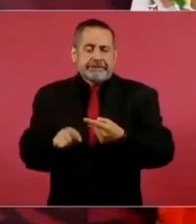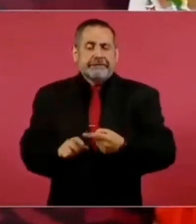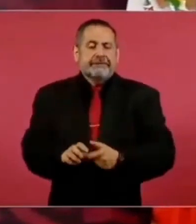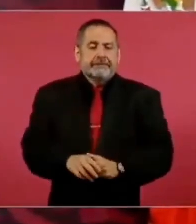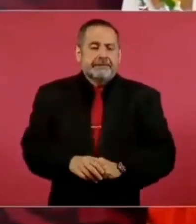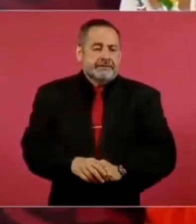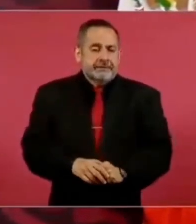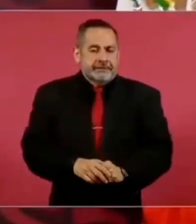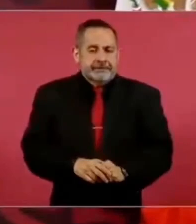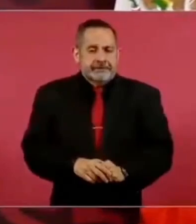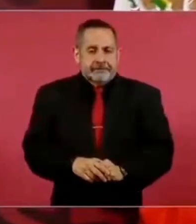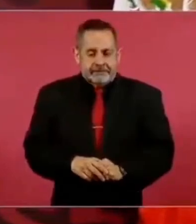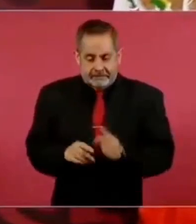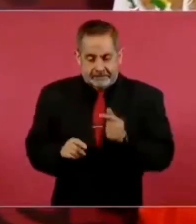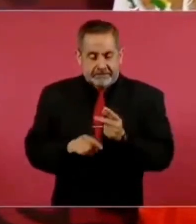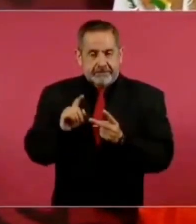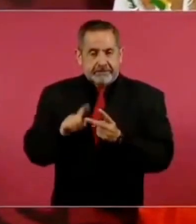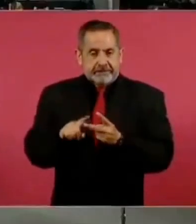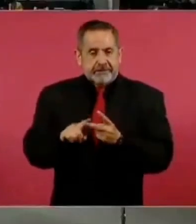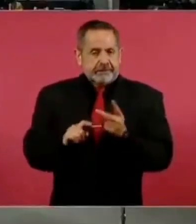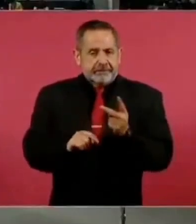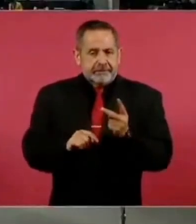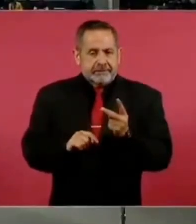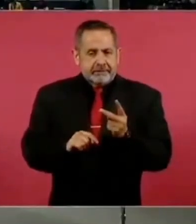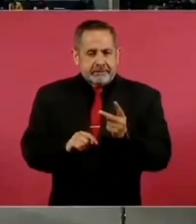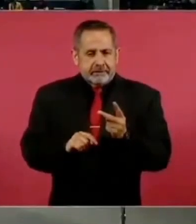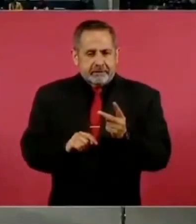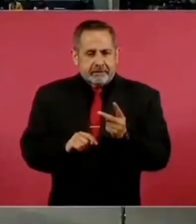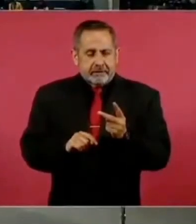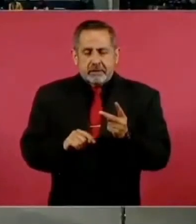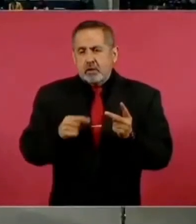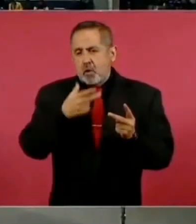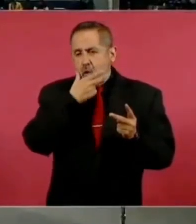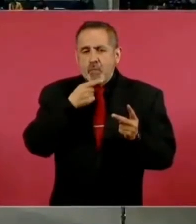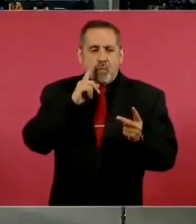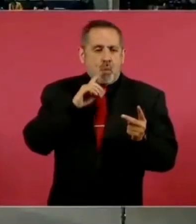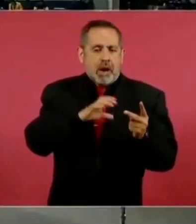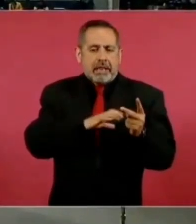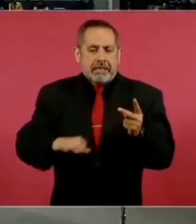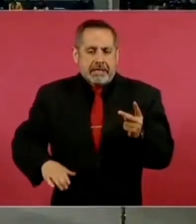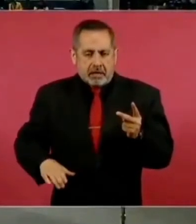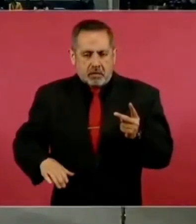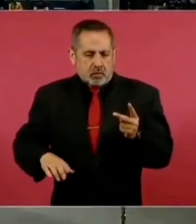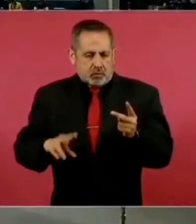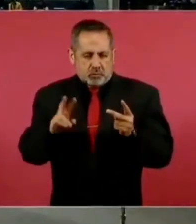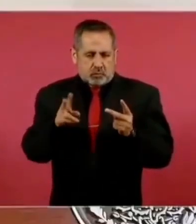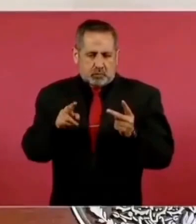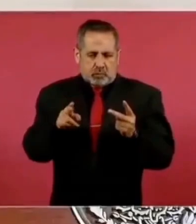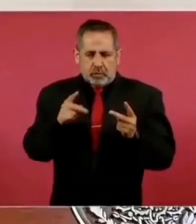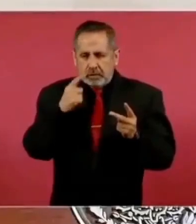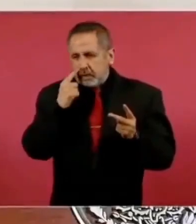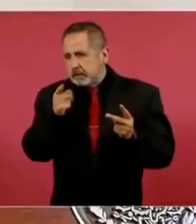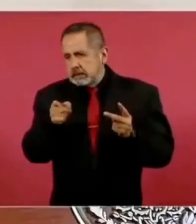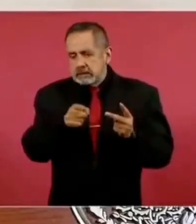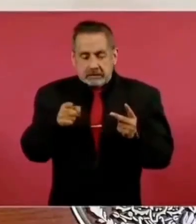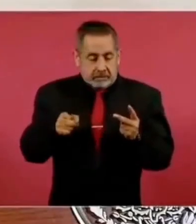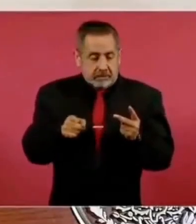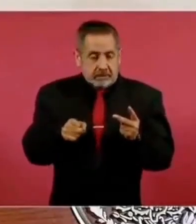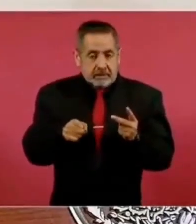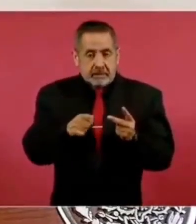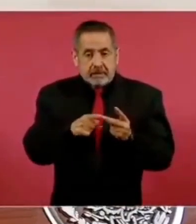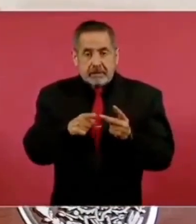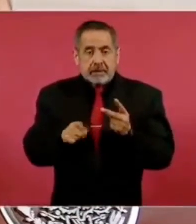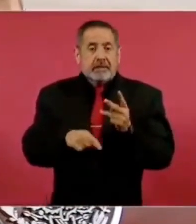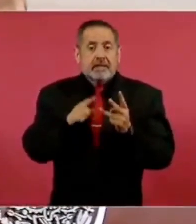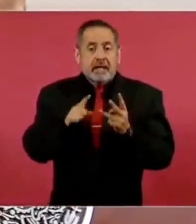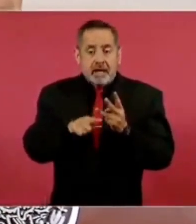alianzas se vota por la candidata o el candidato pero también se vota por